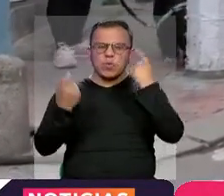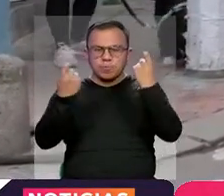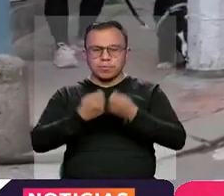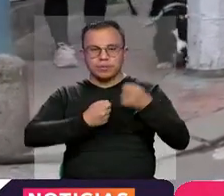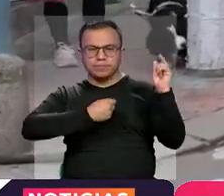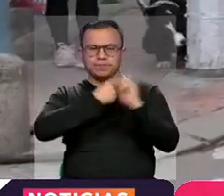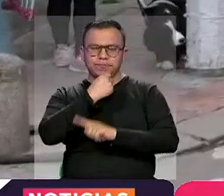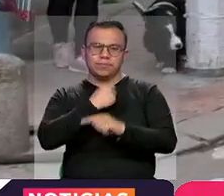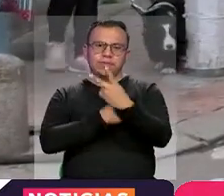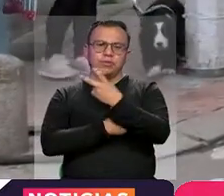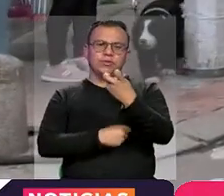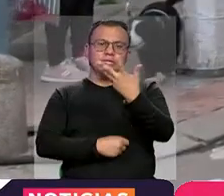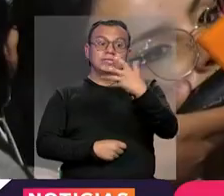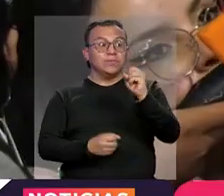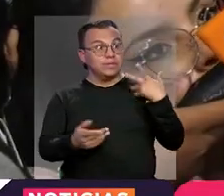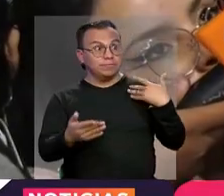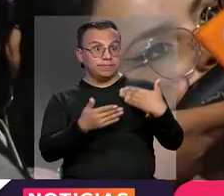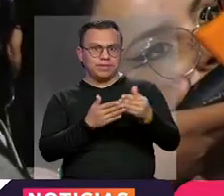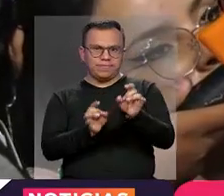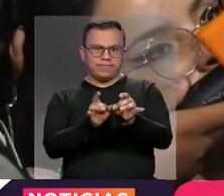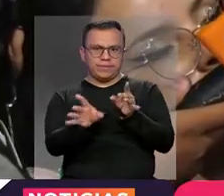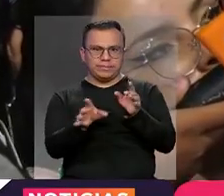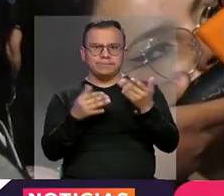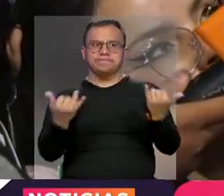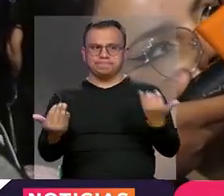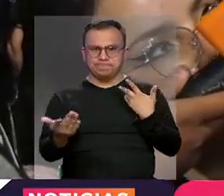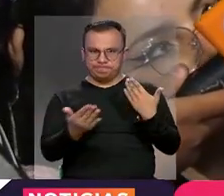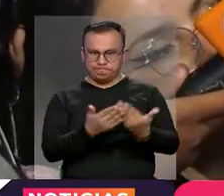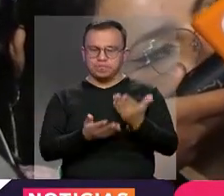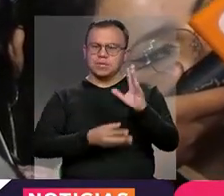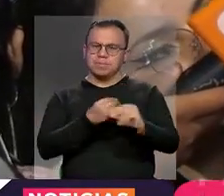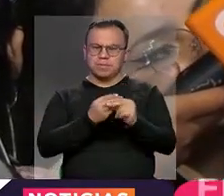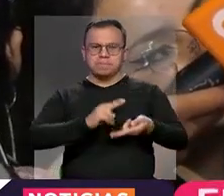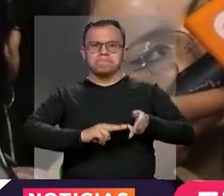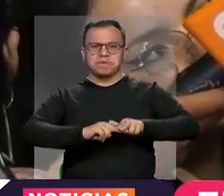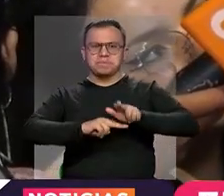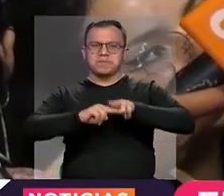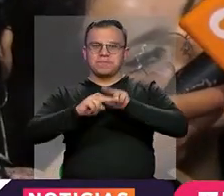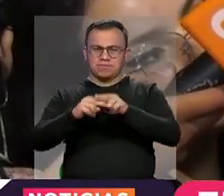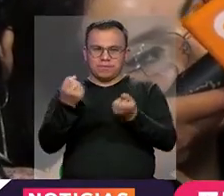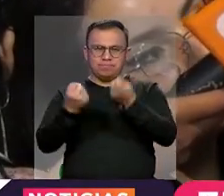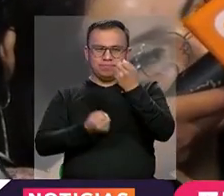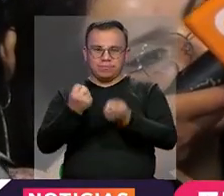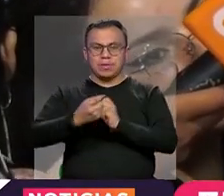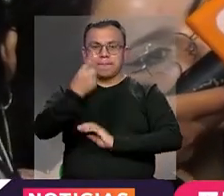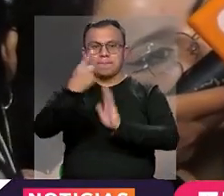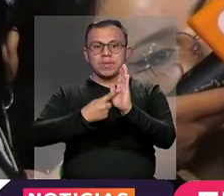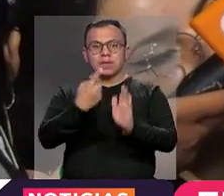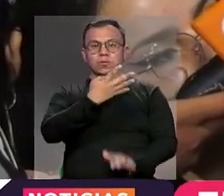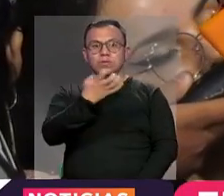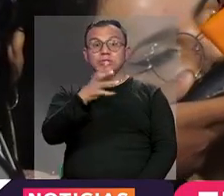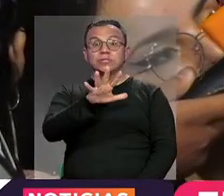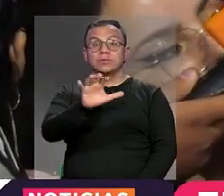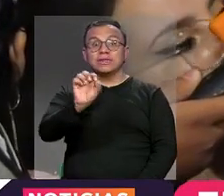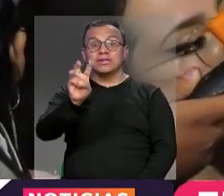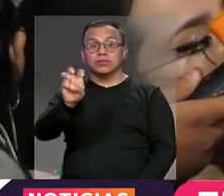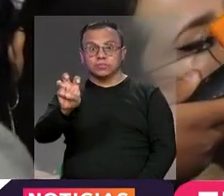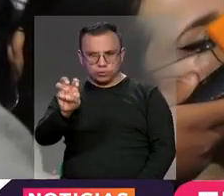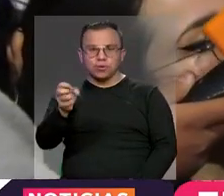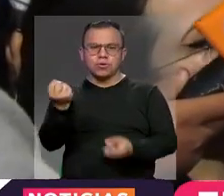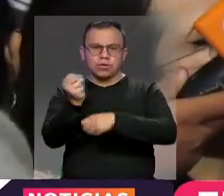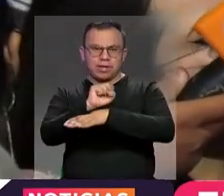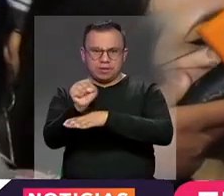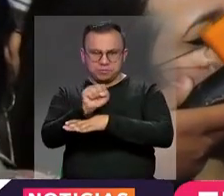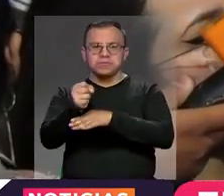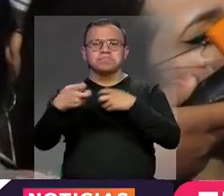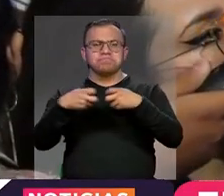las 250 a la fecha. Hemos aumentado la capacidad con nuestros buses eléctricos, 1.485 buses eléctricos que hemos